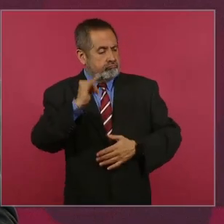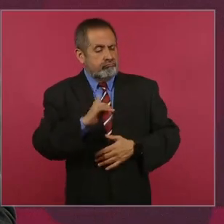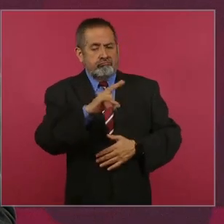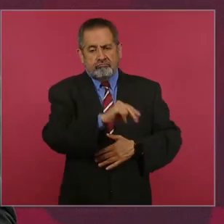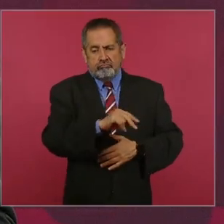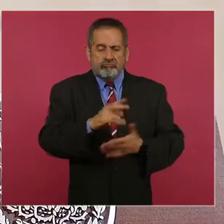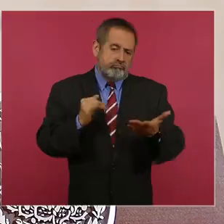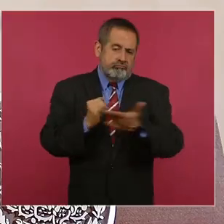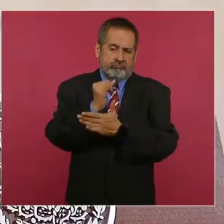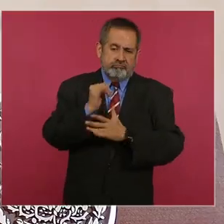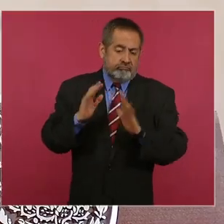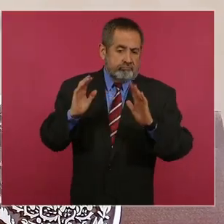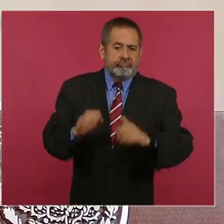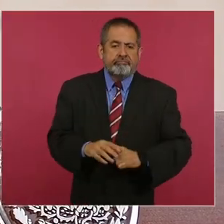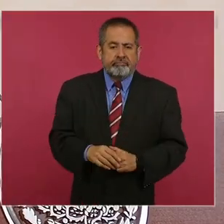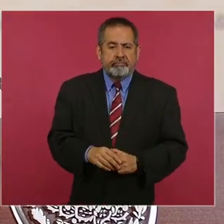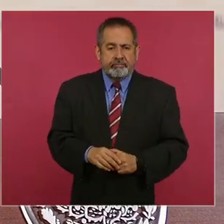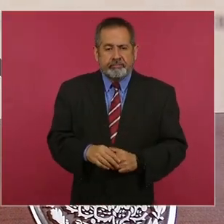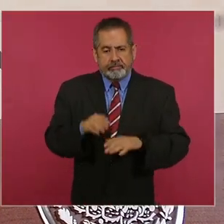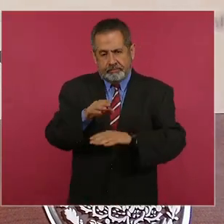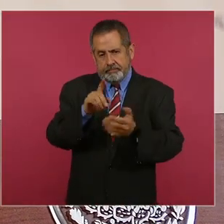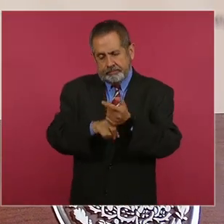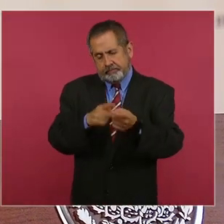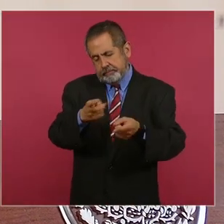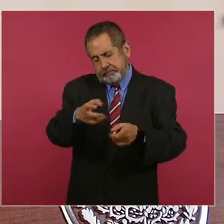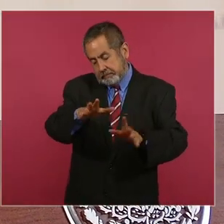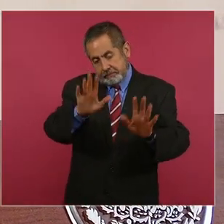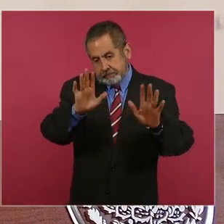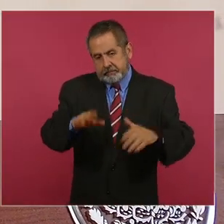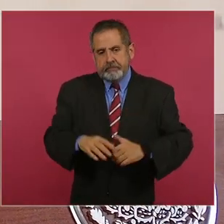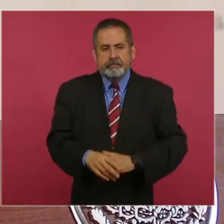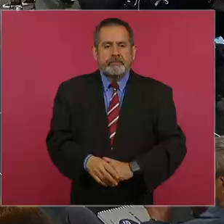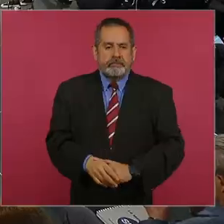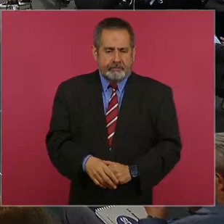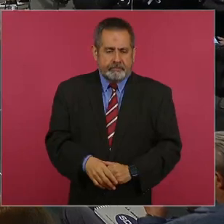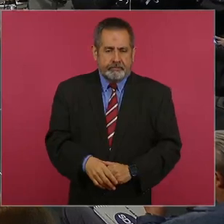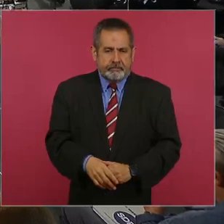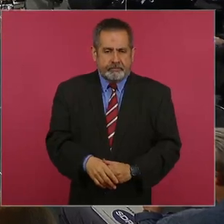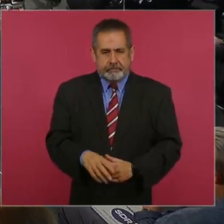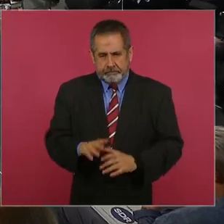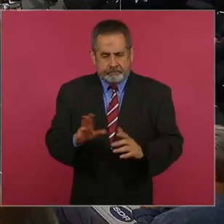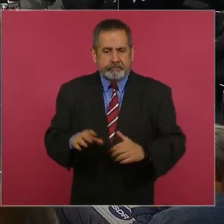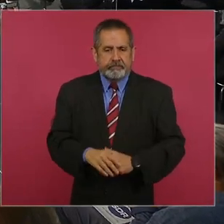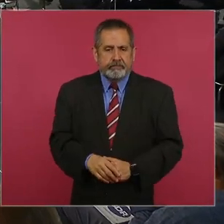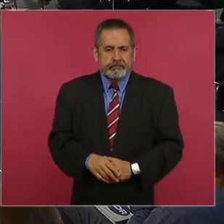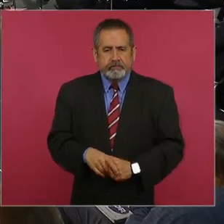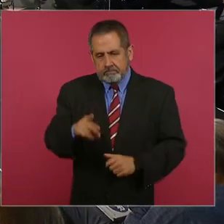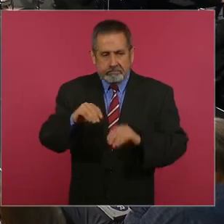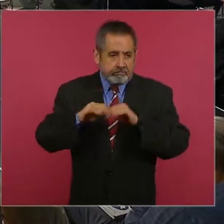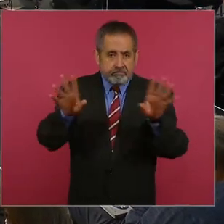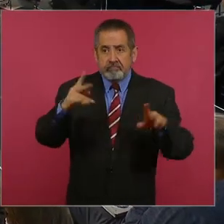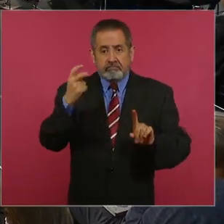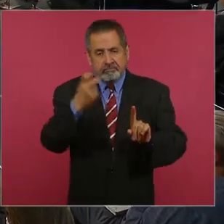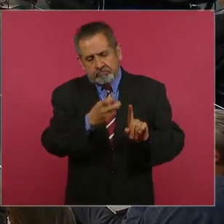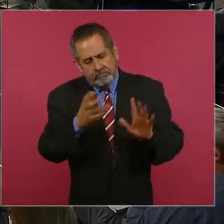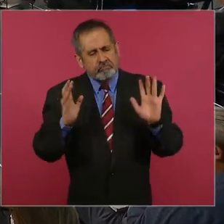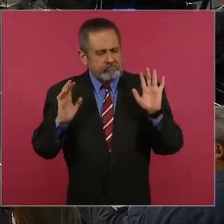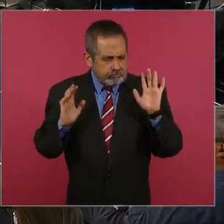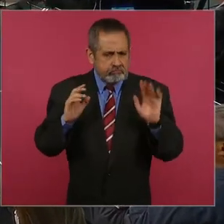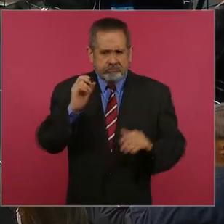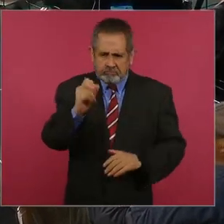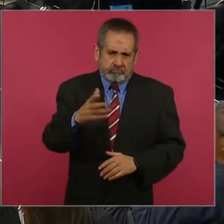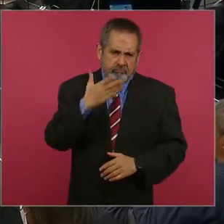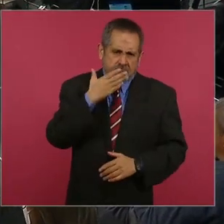decir sobre estos asuntos pero bueno ya lo expresaste porque también